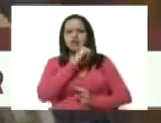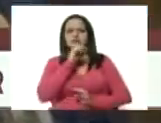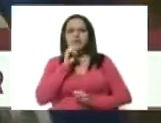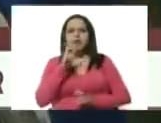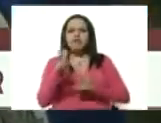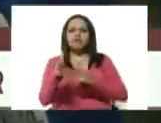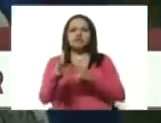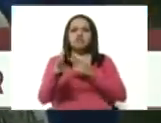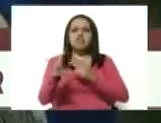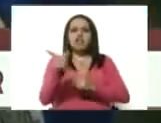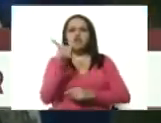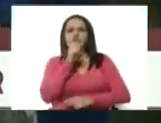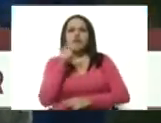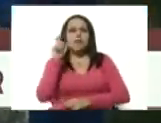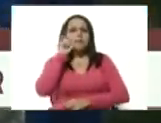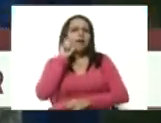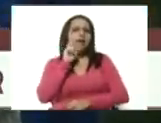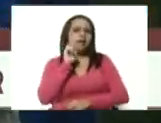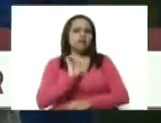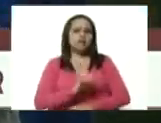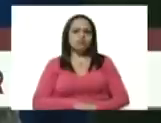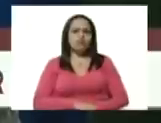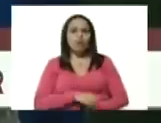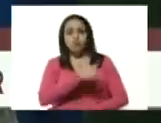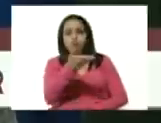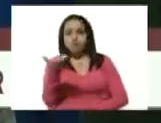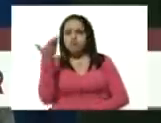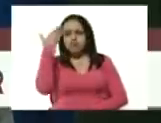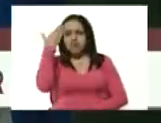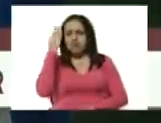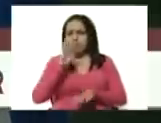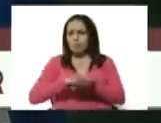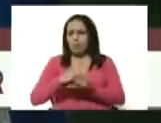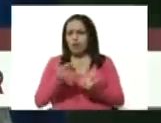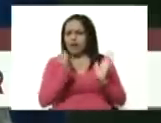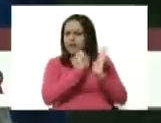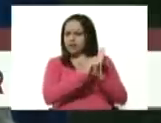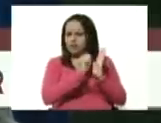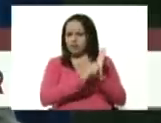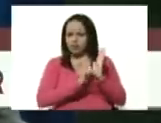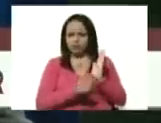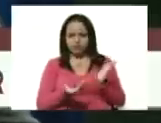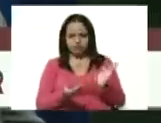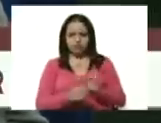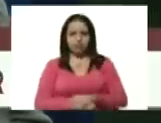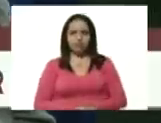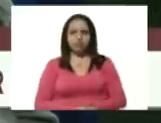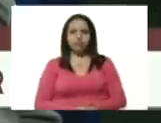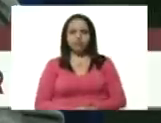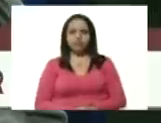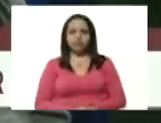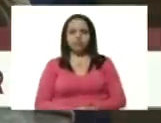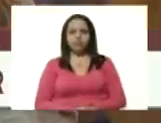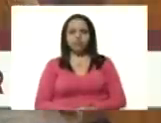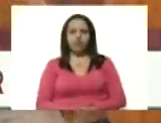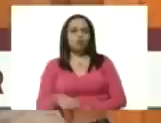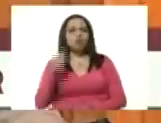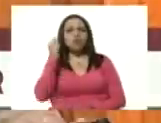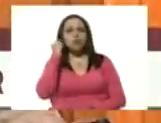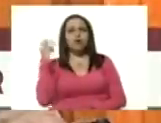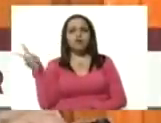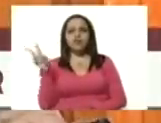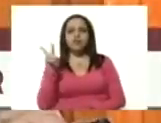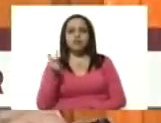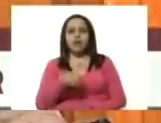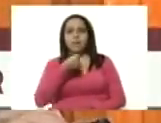empreñan. Y ustedes saben por qué escribió ese artículo como mujer venezolana,